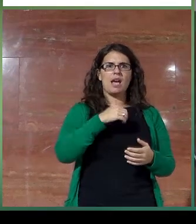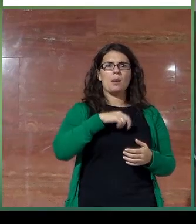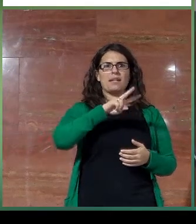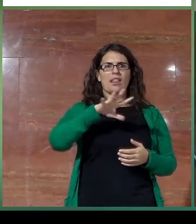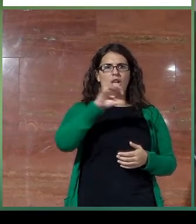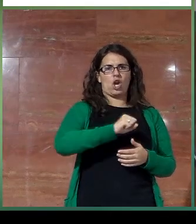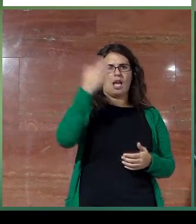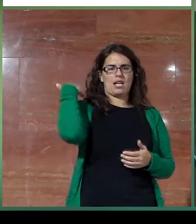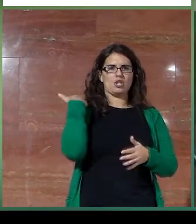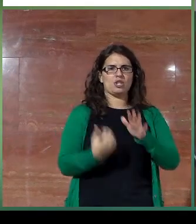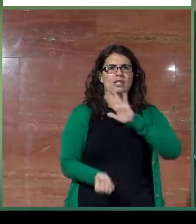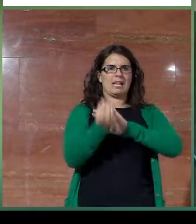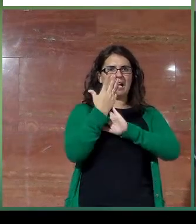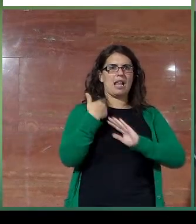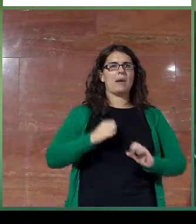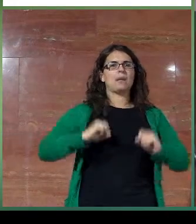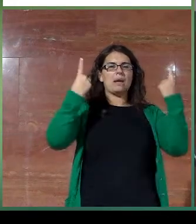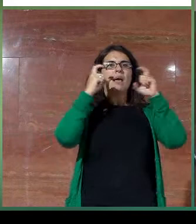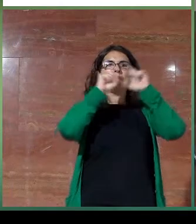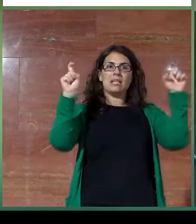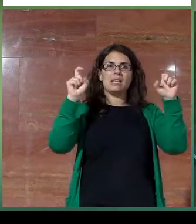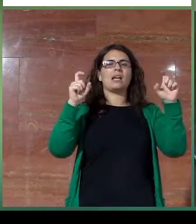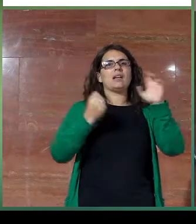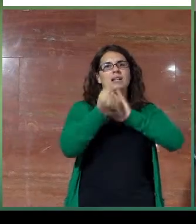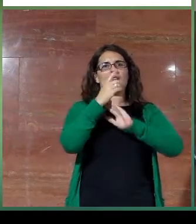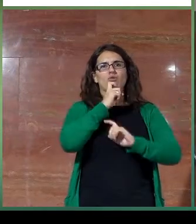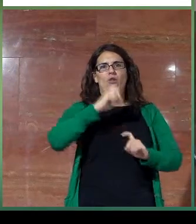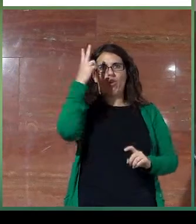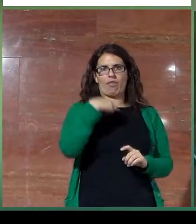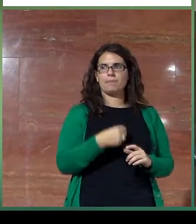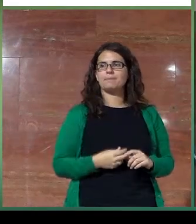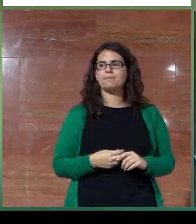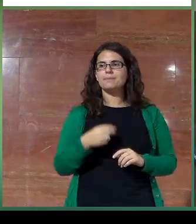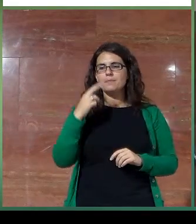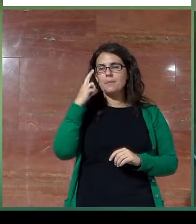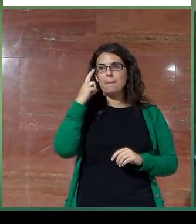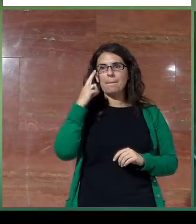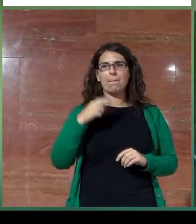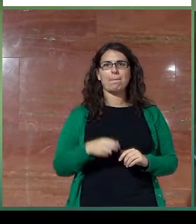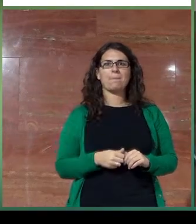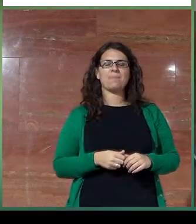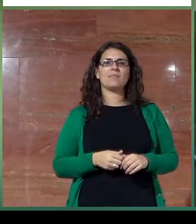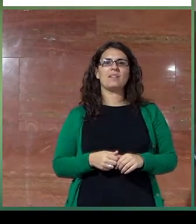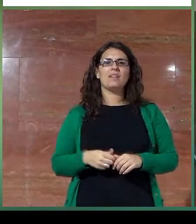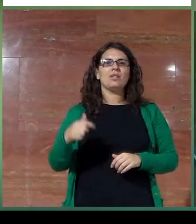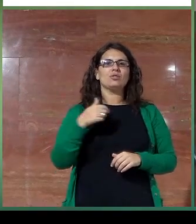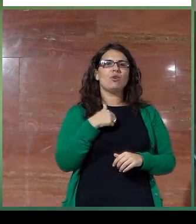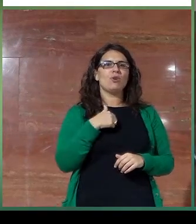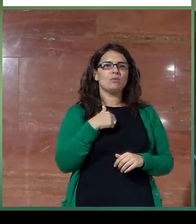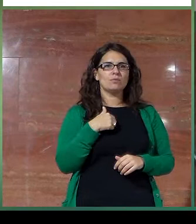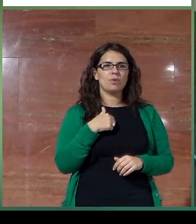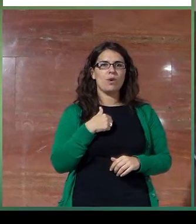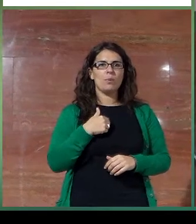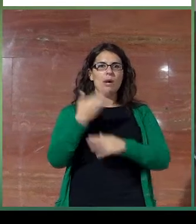se creó y fue la primera empresa que creó Fundación 11. Yo voy a presentar a